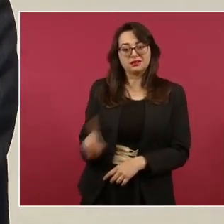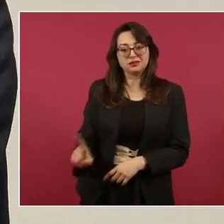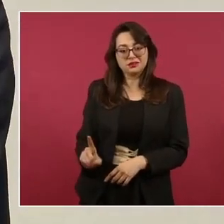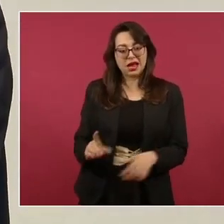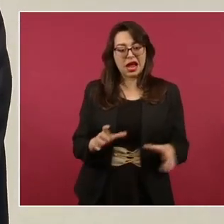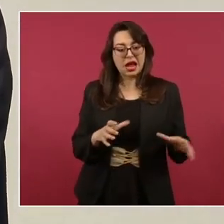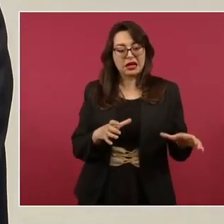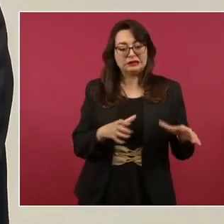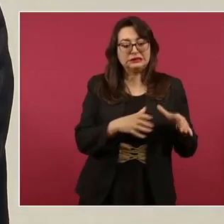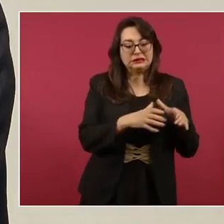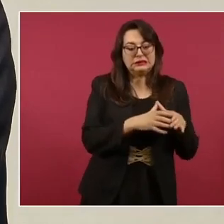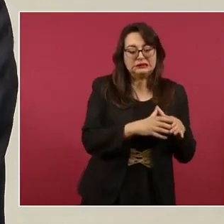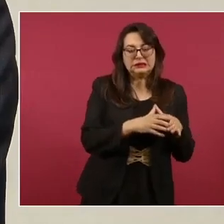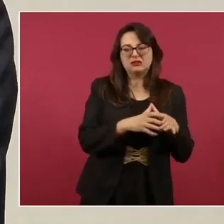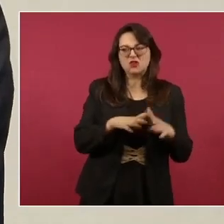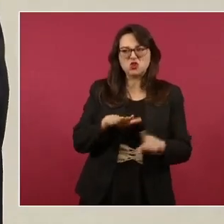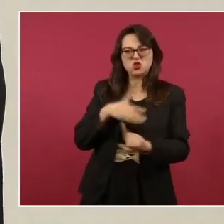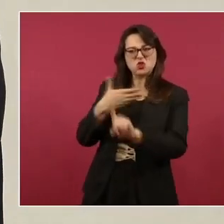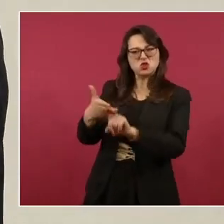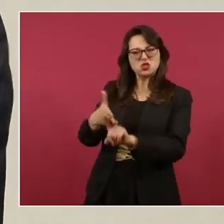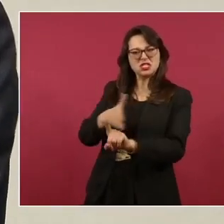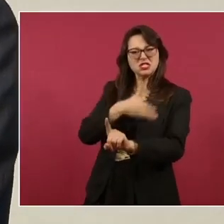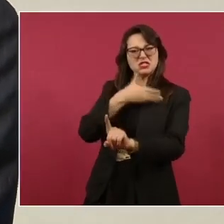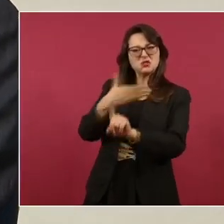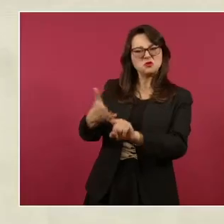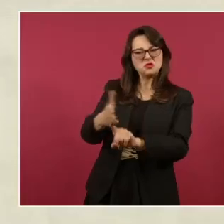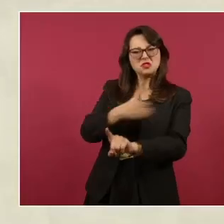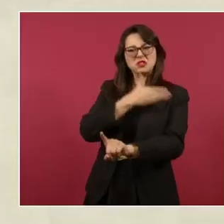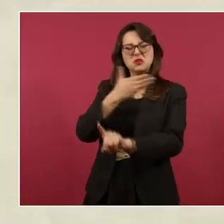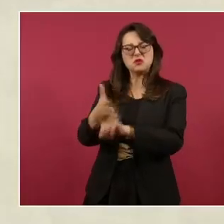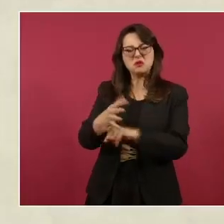de odio y desprestigio